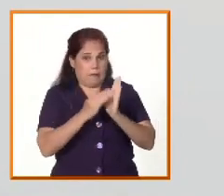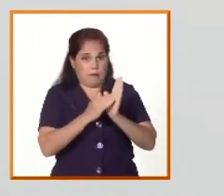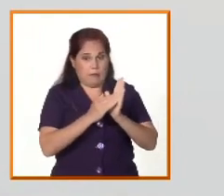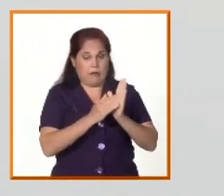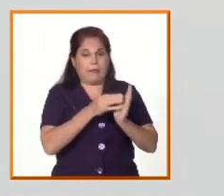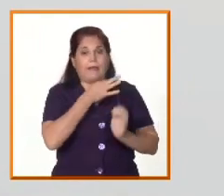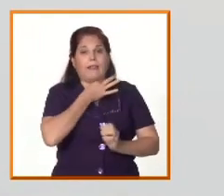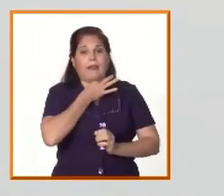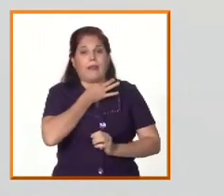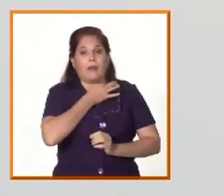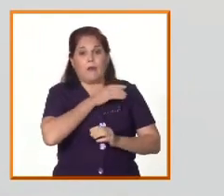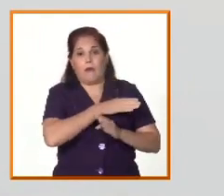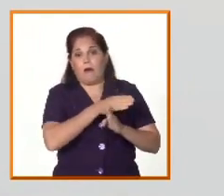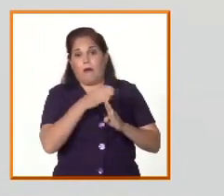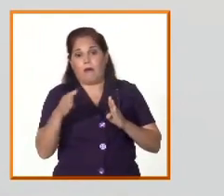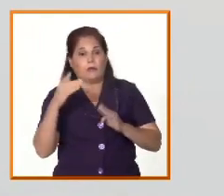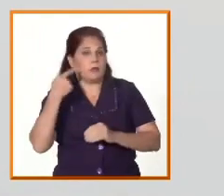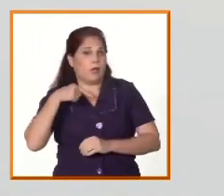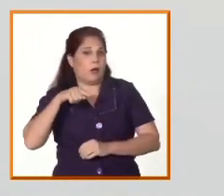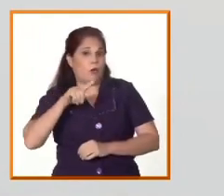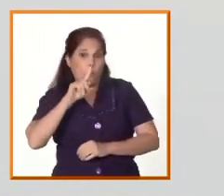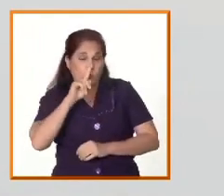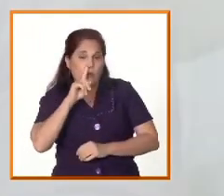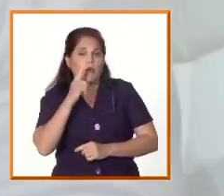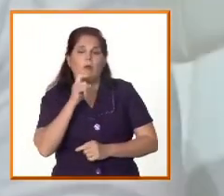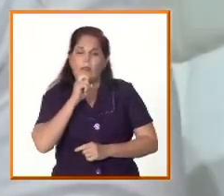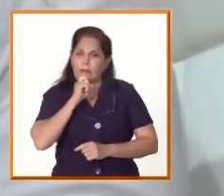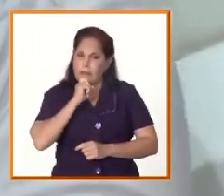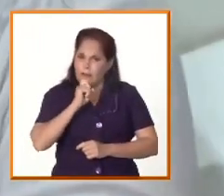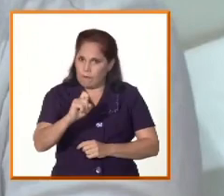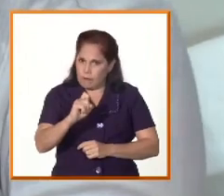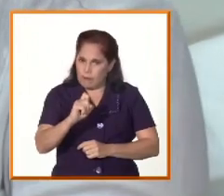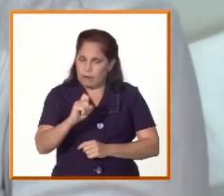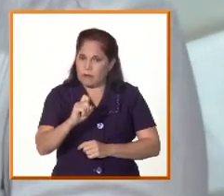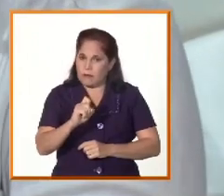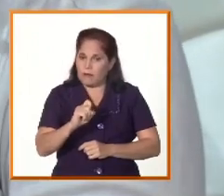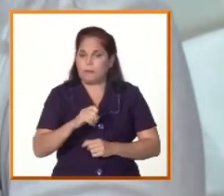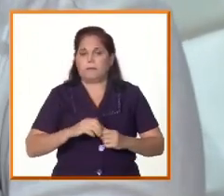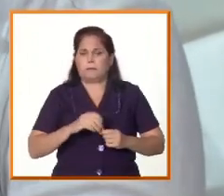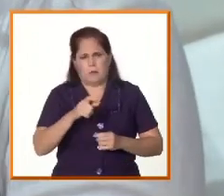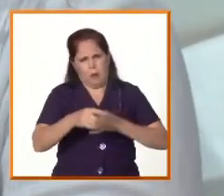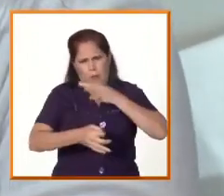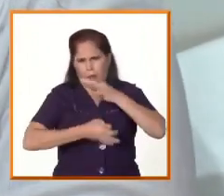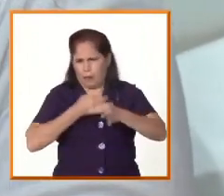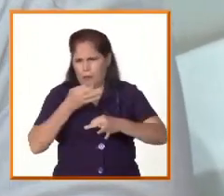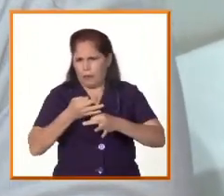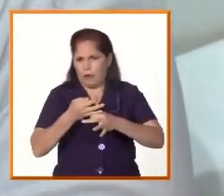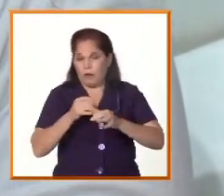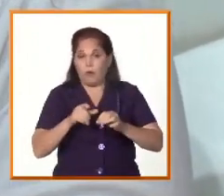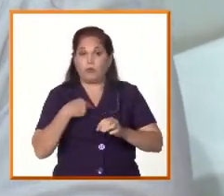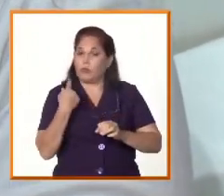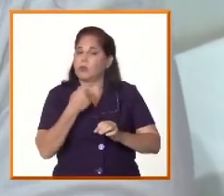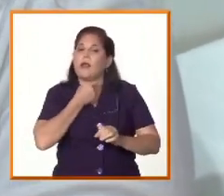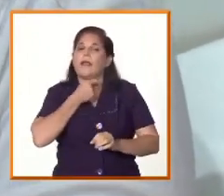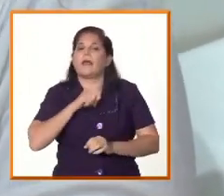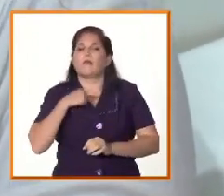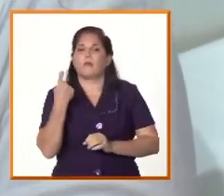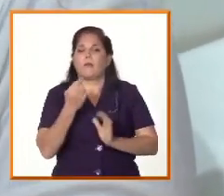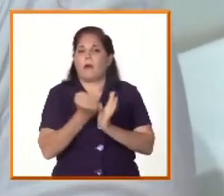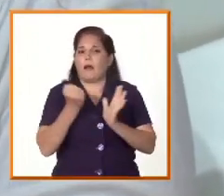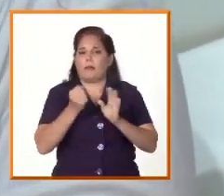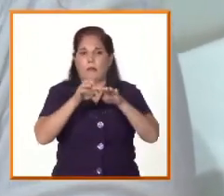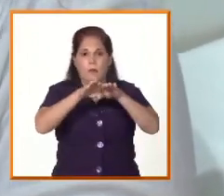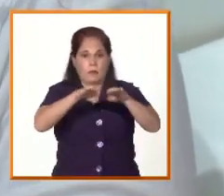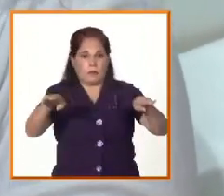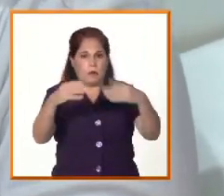se ha agudizado para dar algunos detalles para un poco ilustrar a nuestro pueblo nosotros para garantizar una